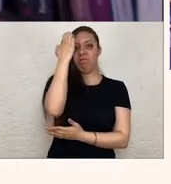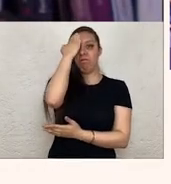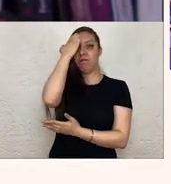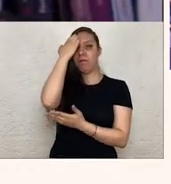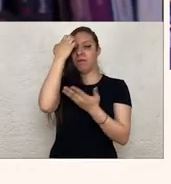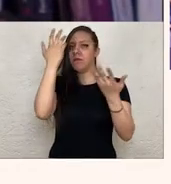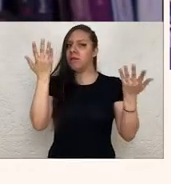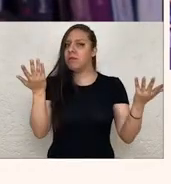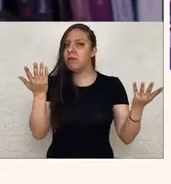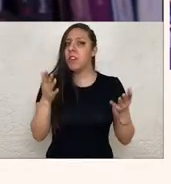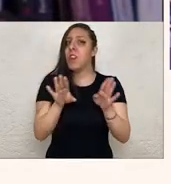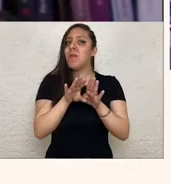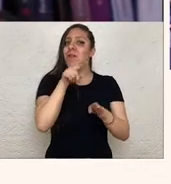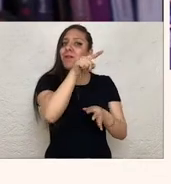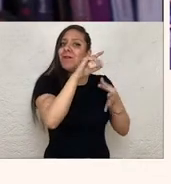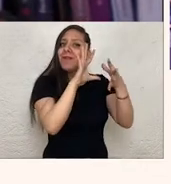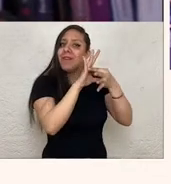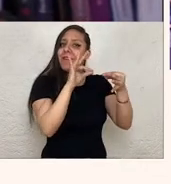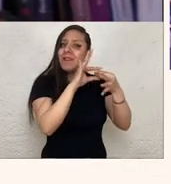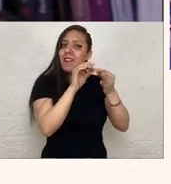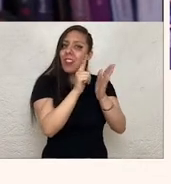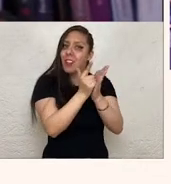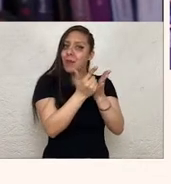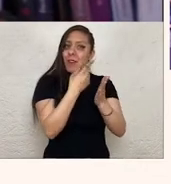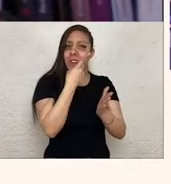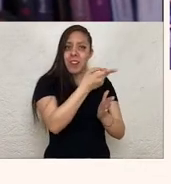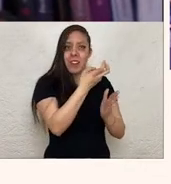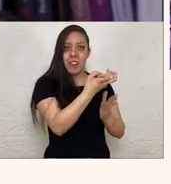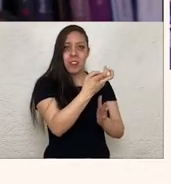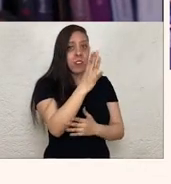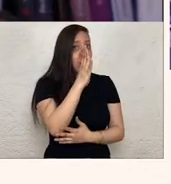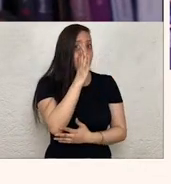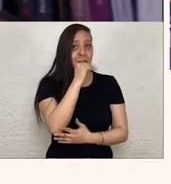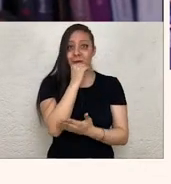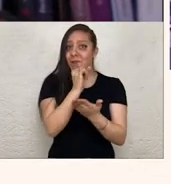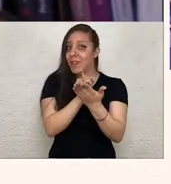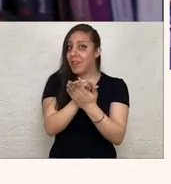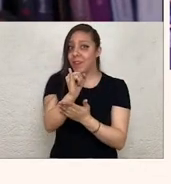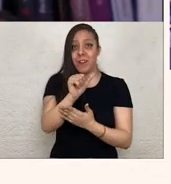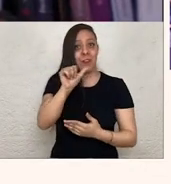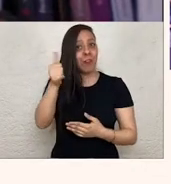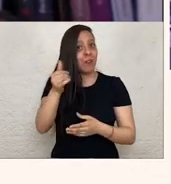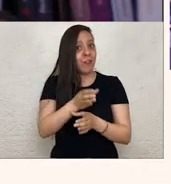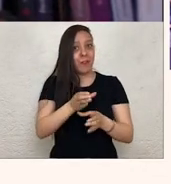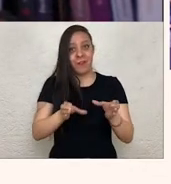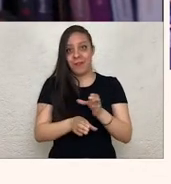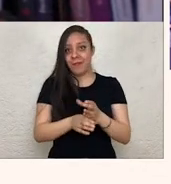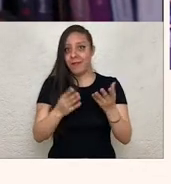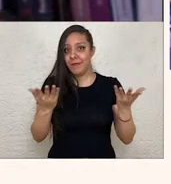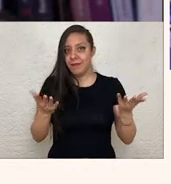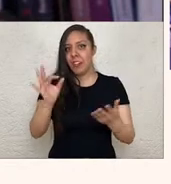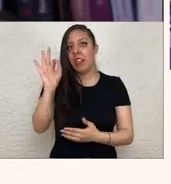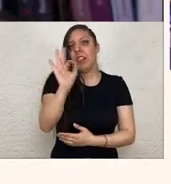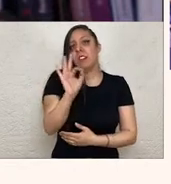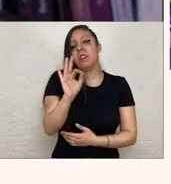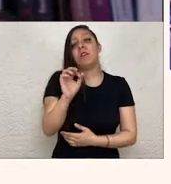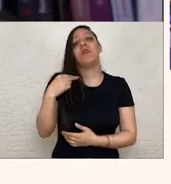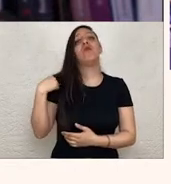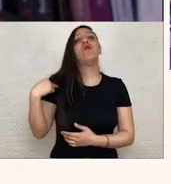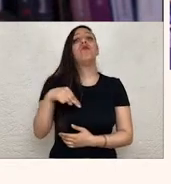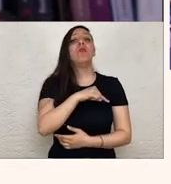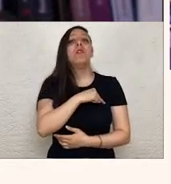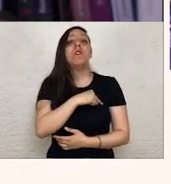que tú estableces en tu libro, ¿no? O sea, ¿cuáles eran las decisiones que se estaban haciendo en ese momento? Y que